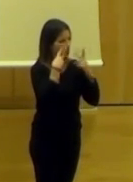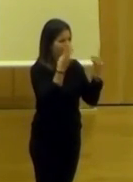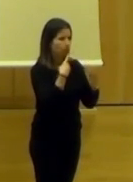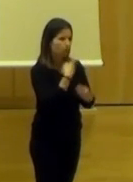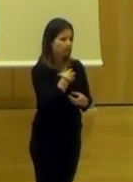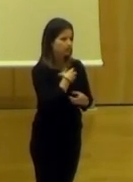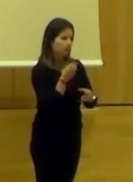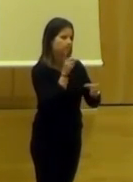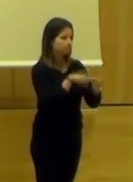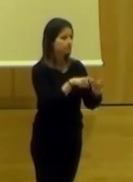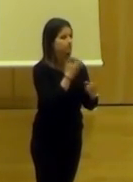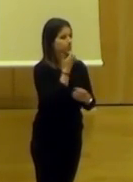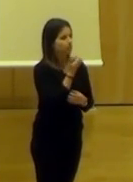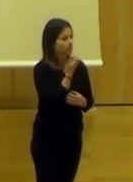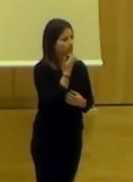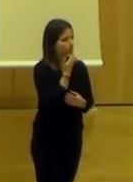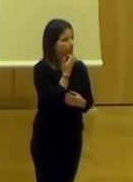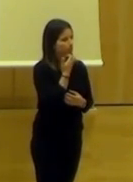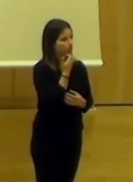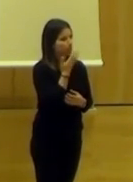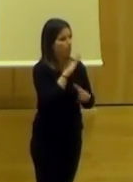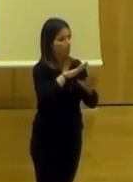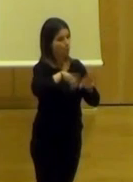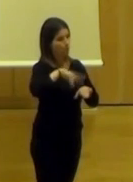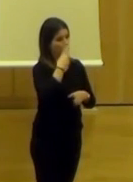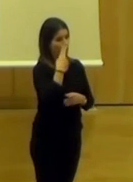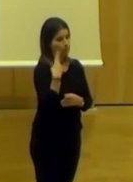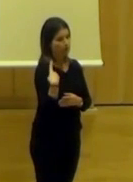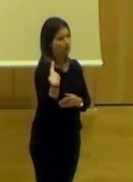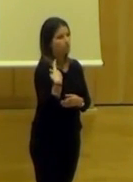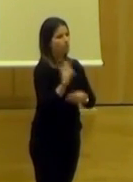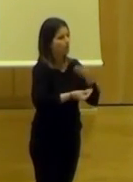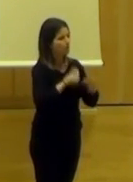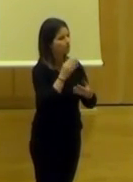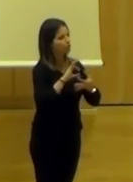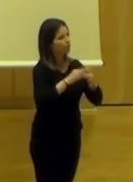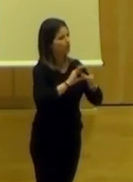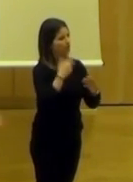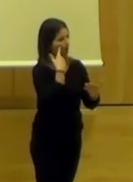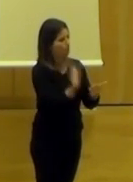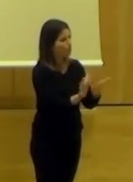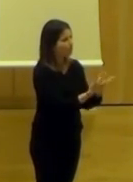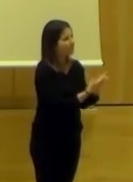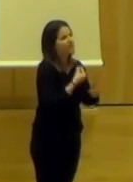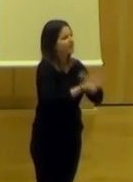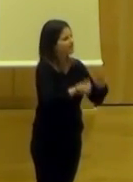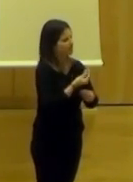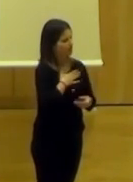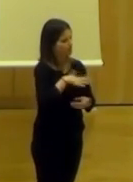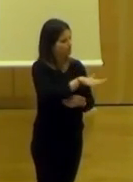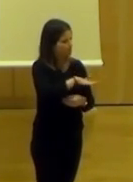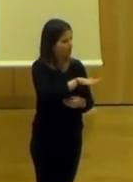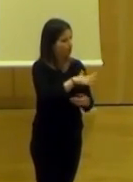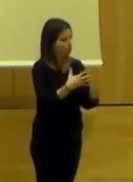le cuesta un poquito. Pero, por ejemplo, en los últimos dos años hemos hecho como una feria de muestras de qué se hace en el barrio.